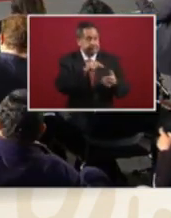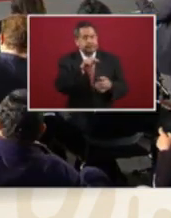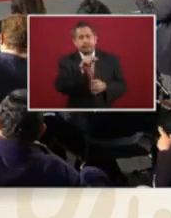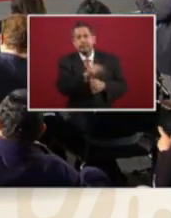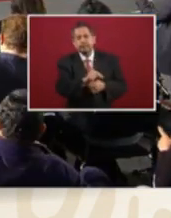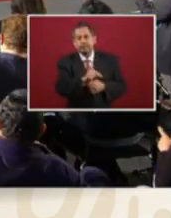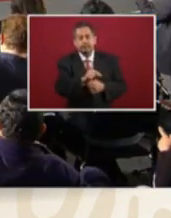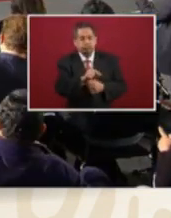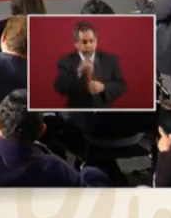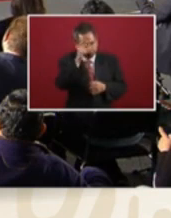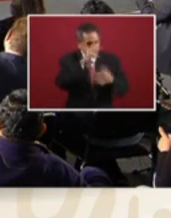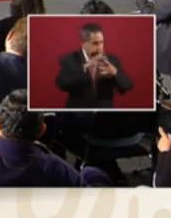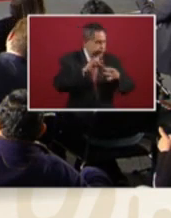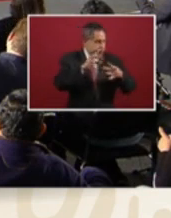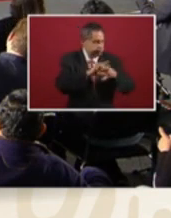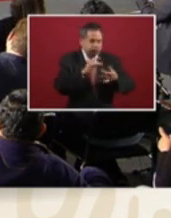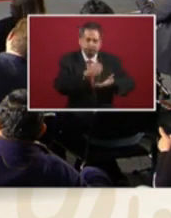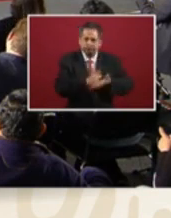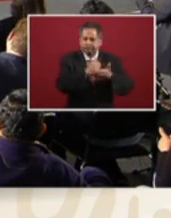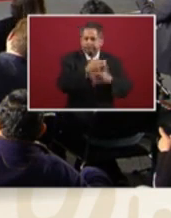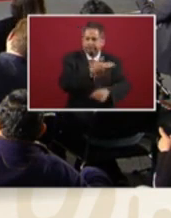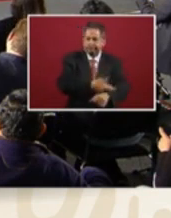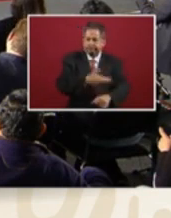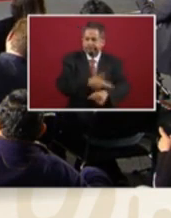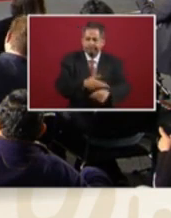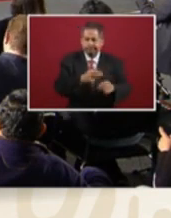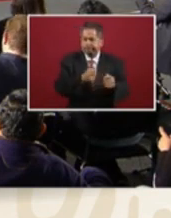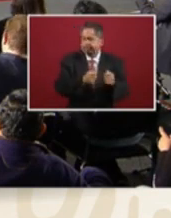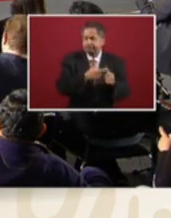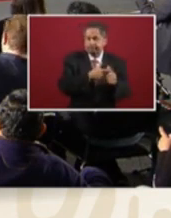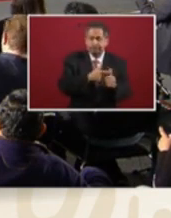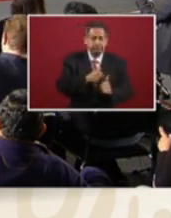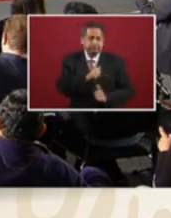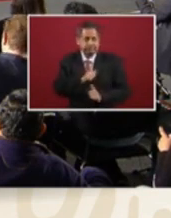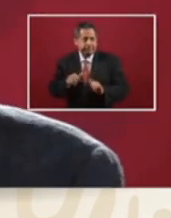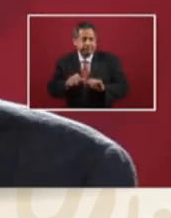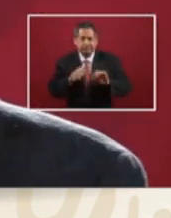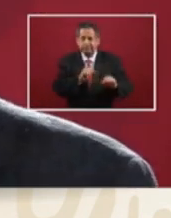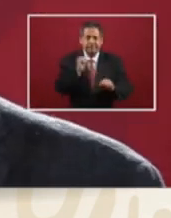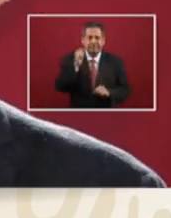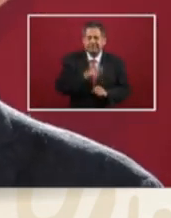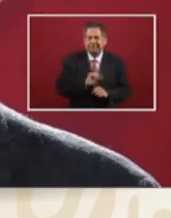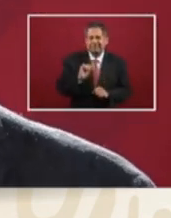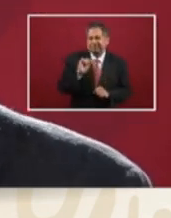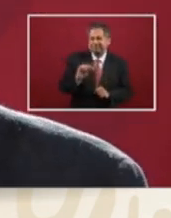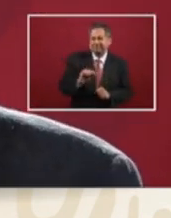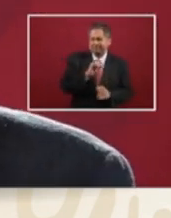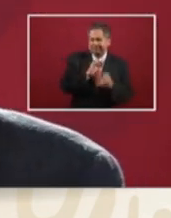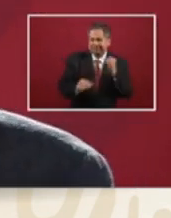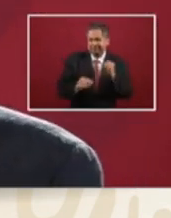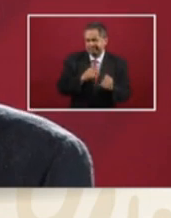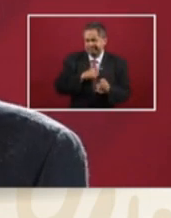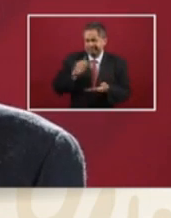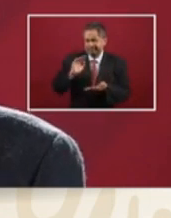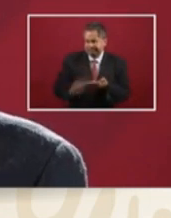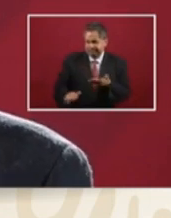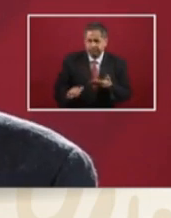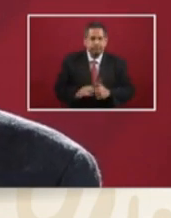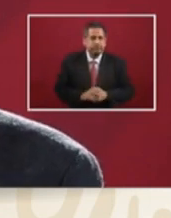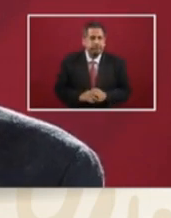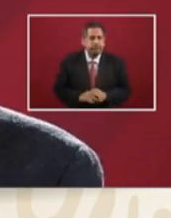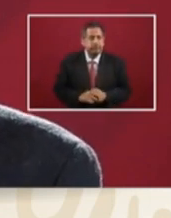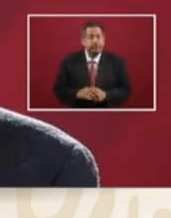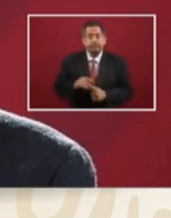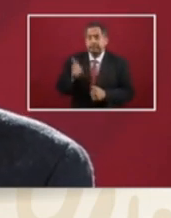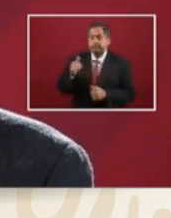la acción legal, pero queremos que eso se lleve a su mínima expresión. Otra cosa importante que quiero comentar es que la Organización Mundial